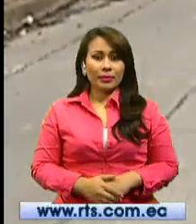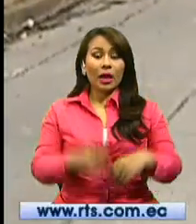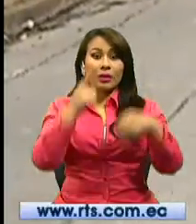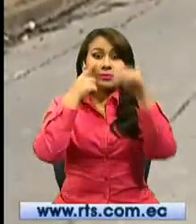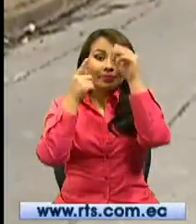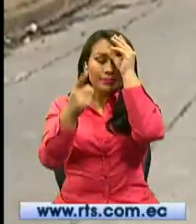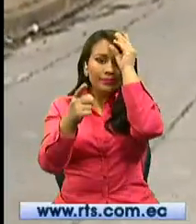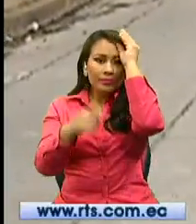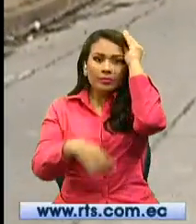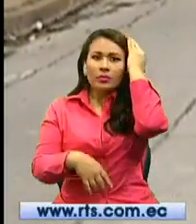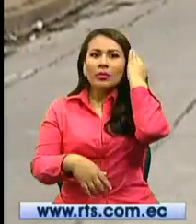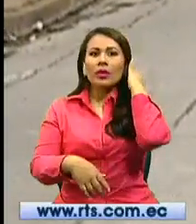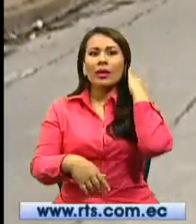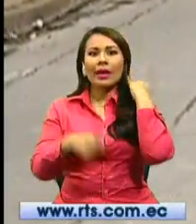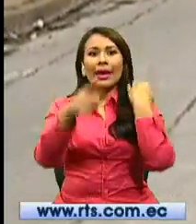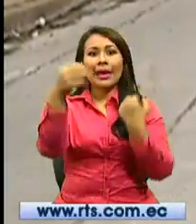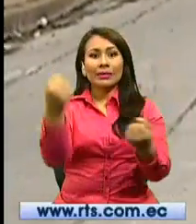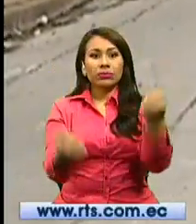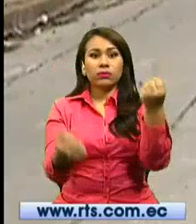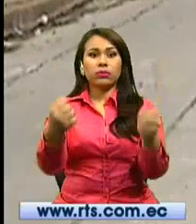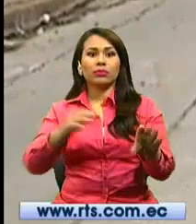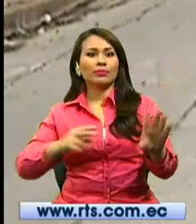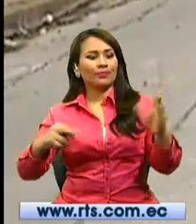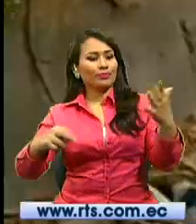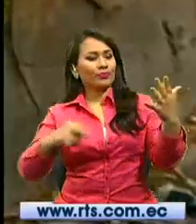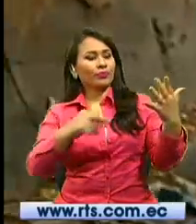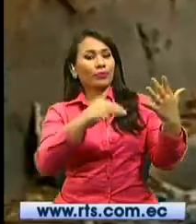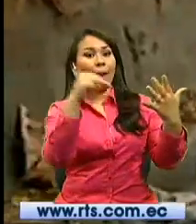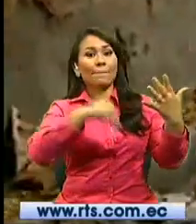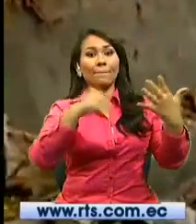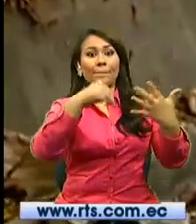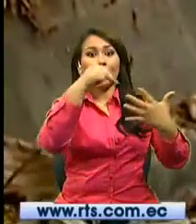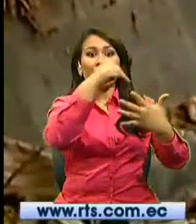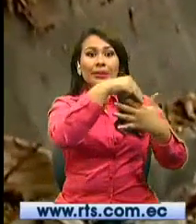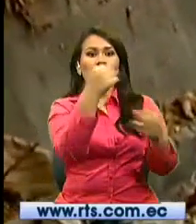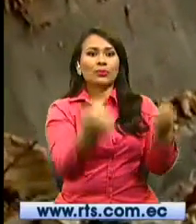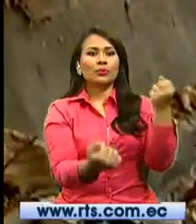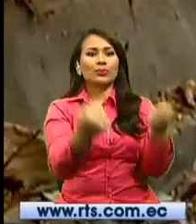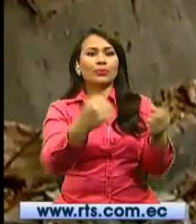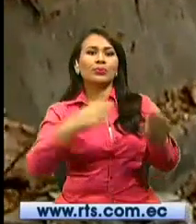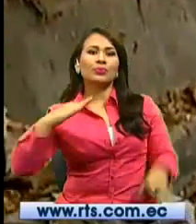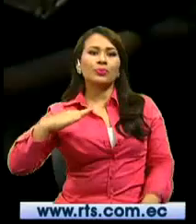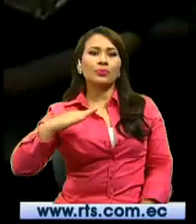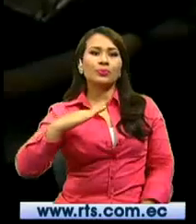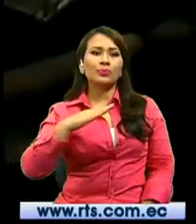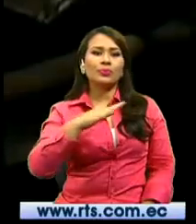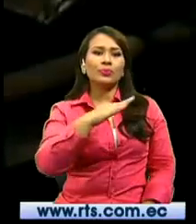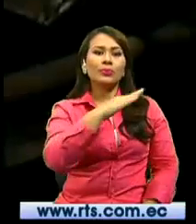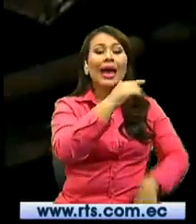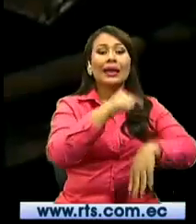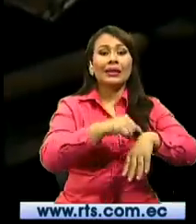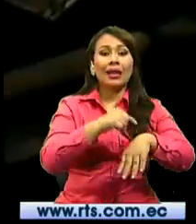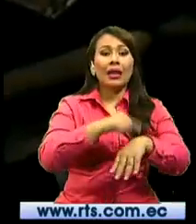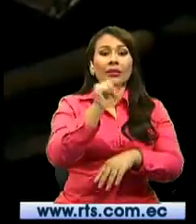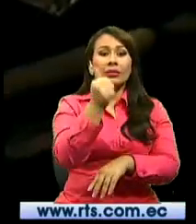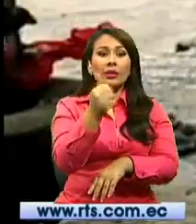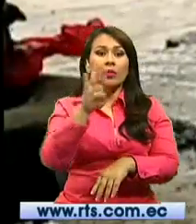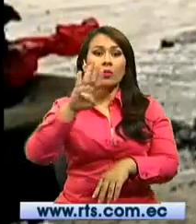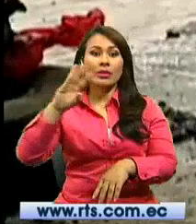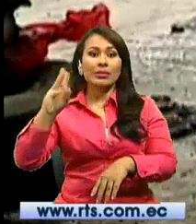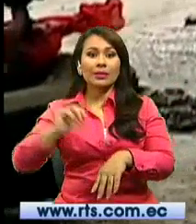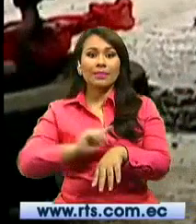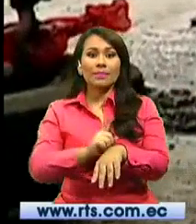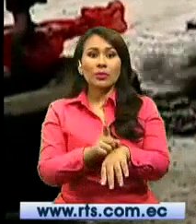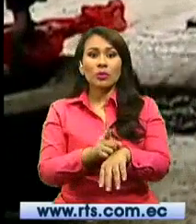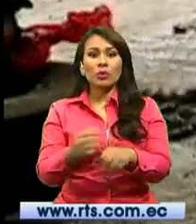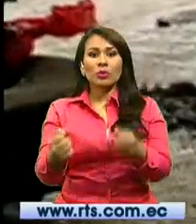Aparentemente, el camión iba subiendo el cerro de Mapasingue. Eran las 10 horas con 46 minutos cuando, por alguna razón, la